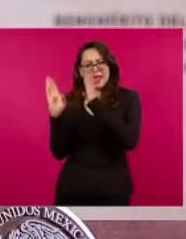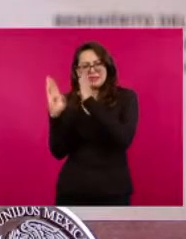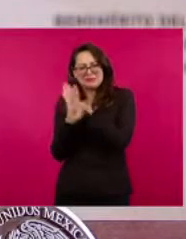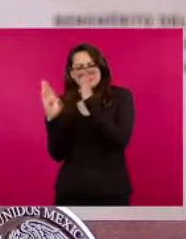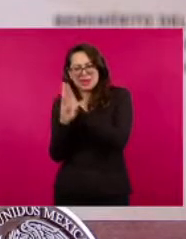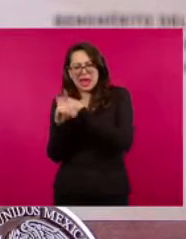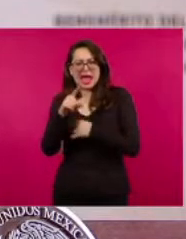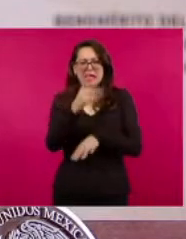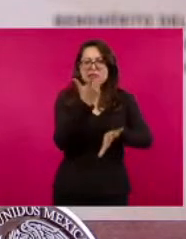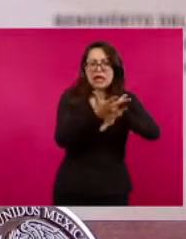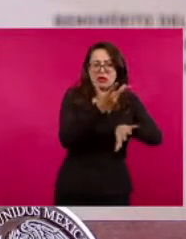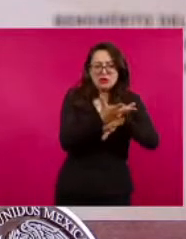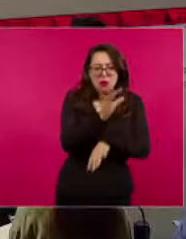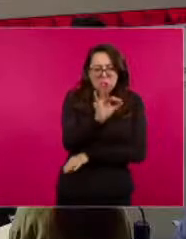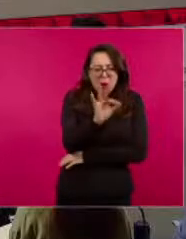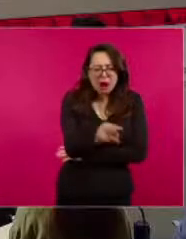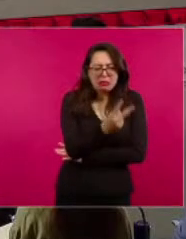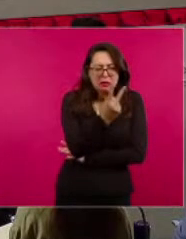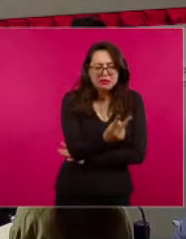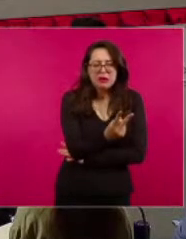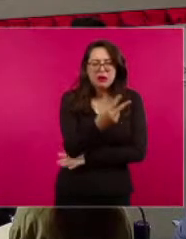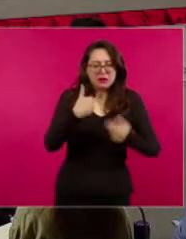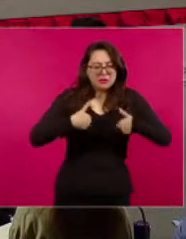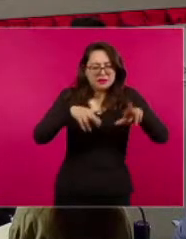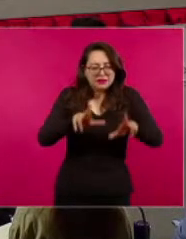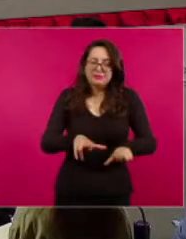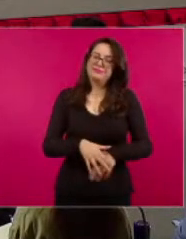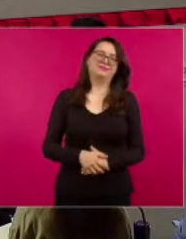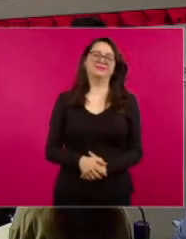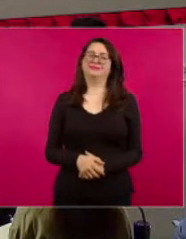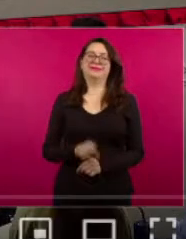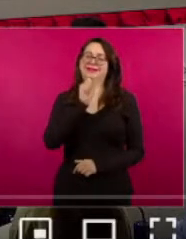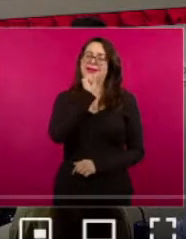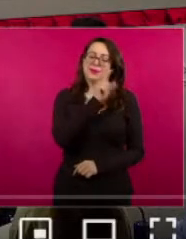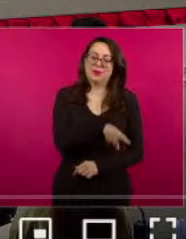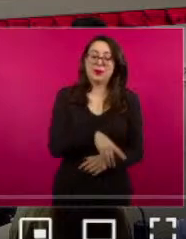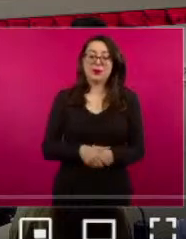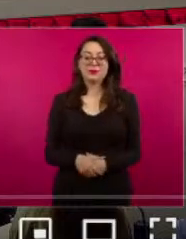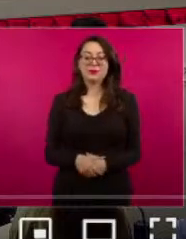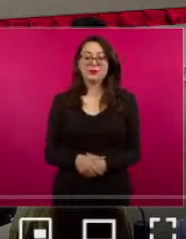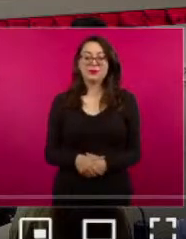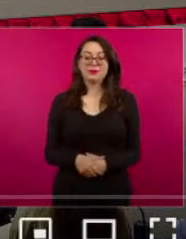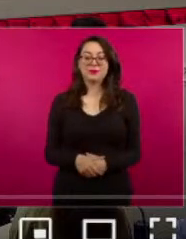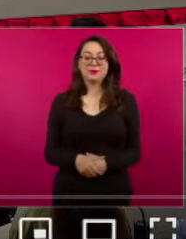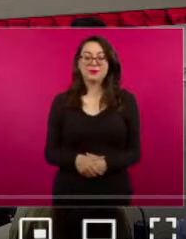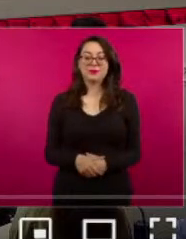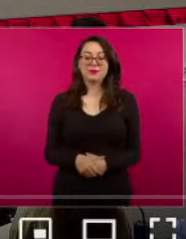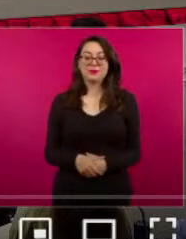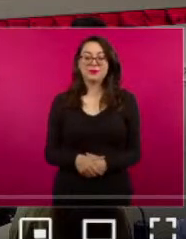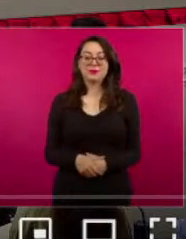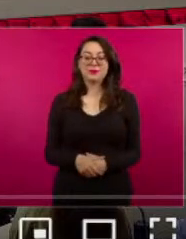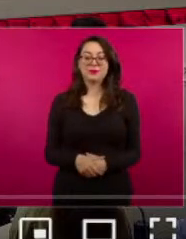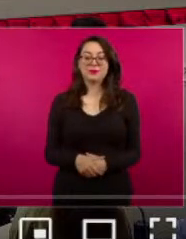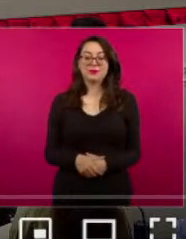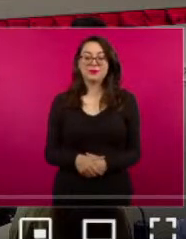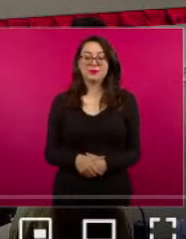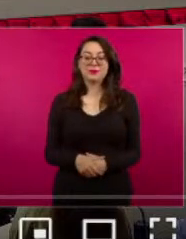42 diplomáticos únicamente en la embajada de Estados Unidos. Al respecto, la Secretaría de Relaciones Exteriores informó. No, en la de Estados Unidos